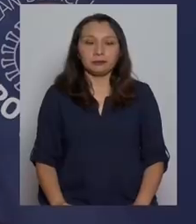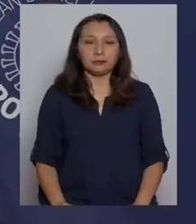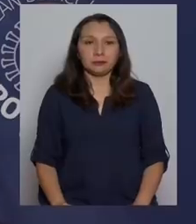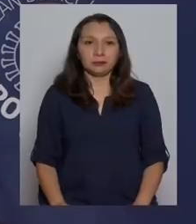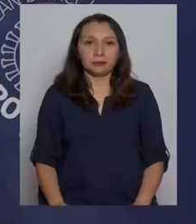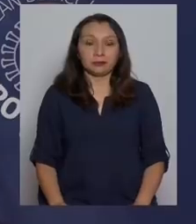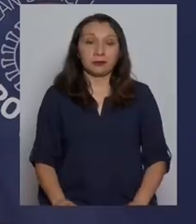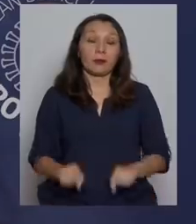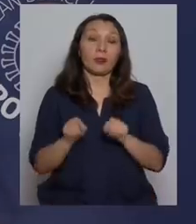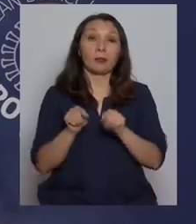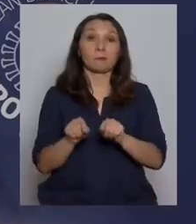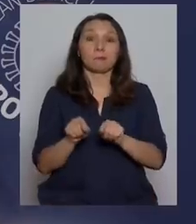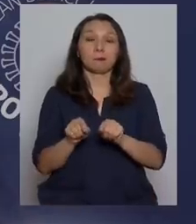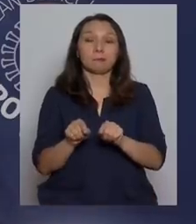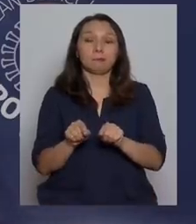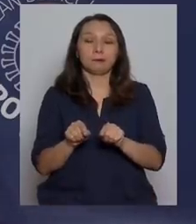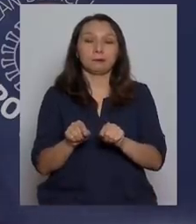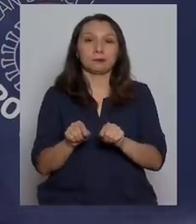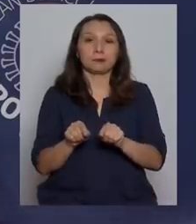La